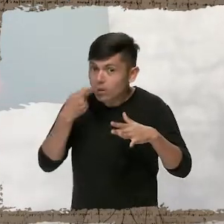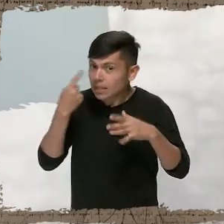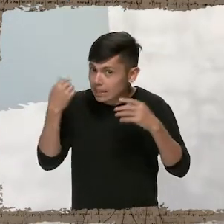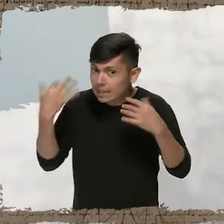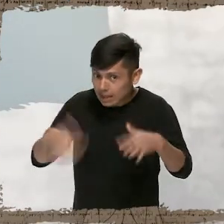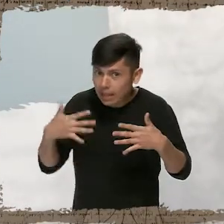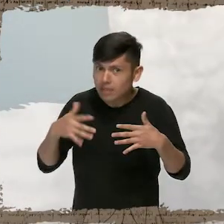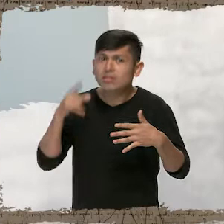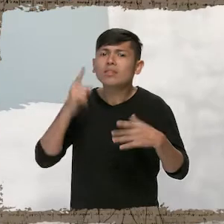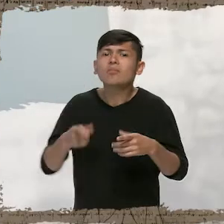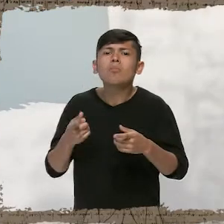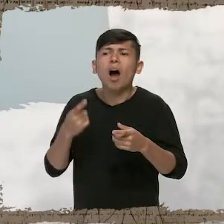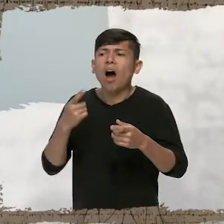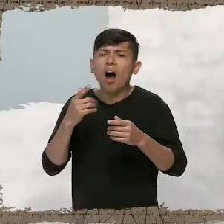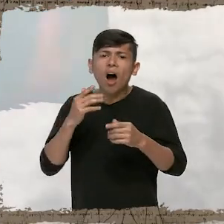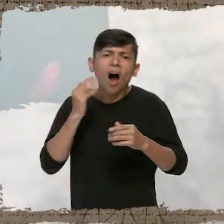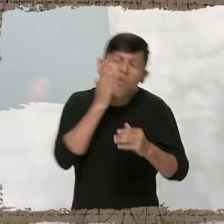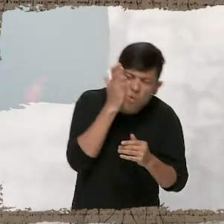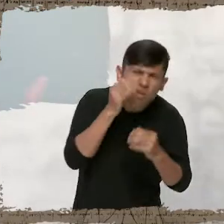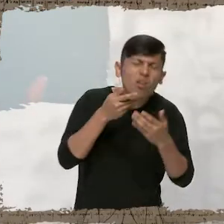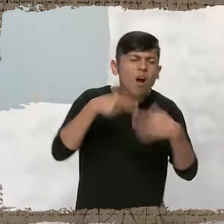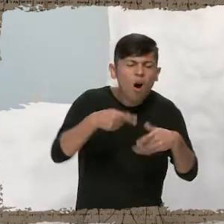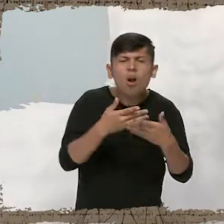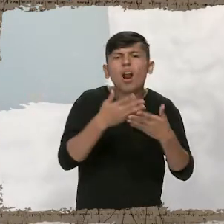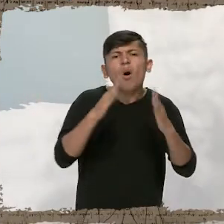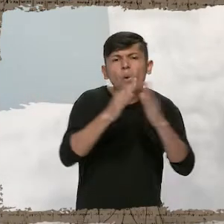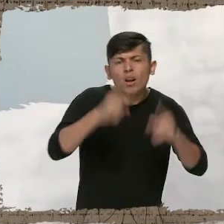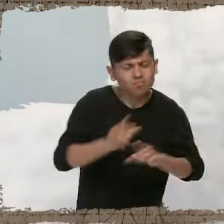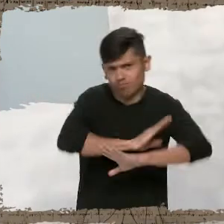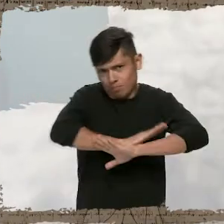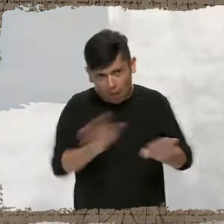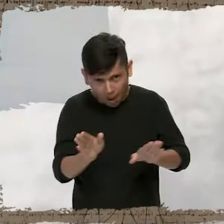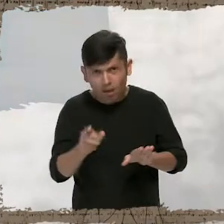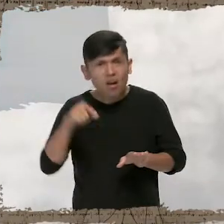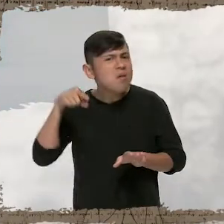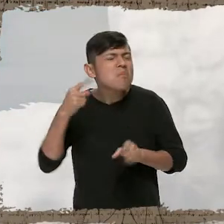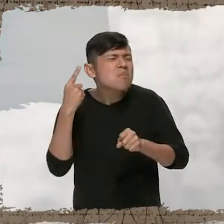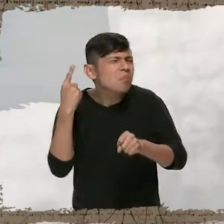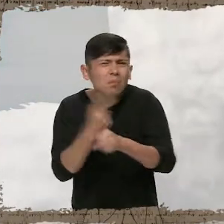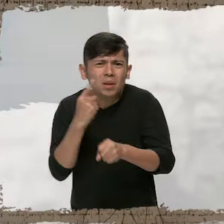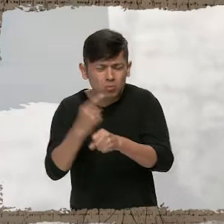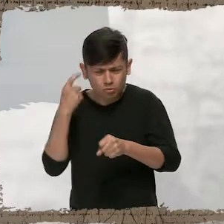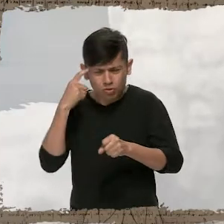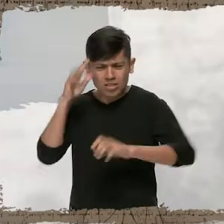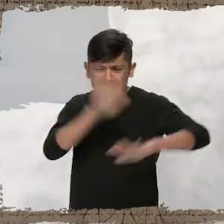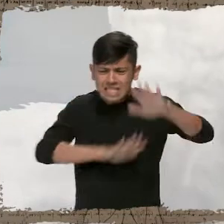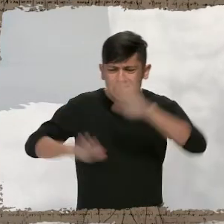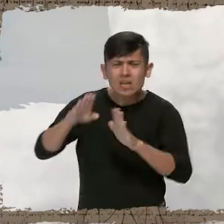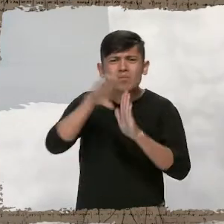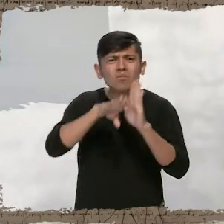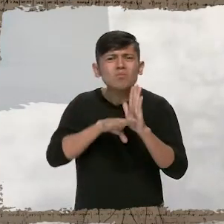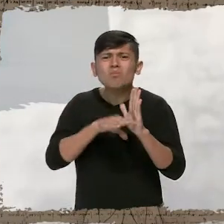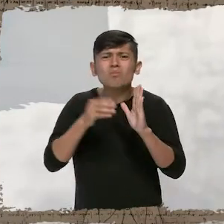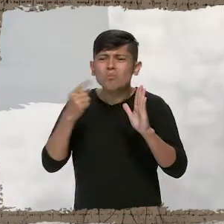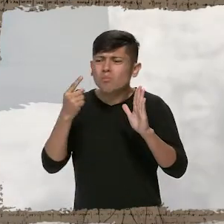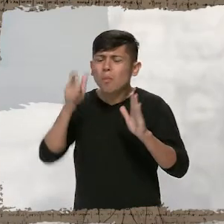encanta y que además sirve mucho para no aburrirnos en esta cuarentena lo primero que hago cuando voy a armar un cuento es pensar en